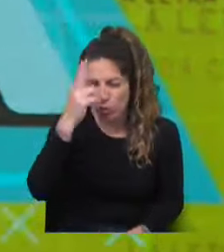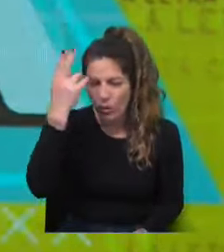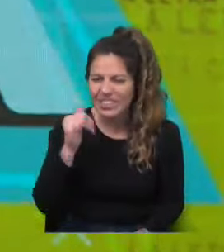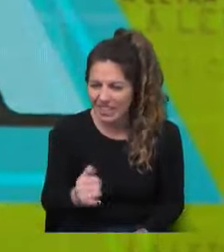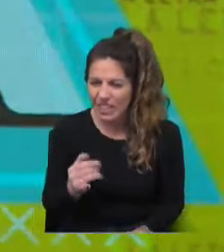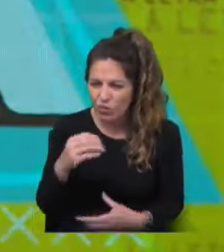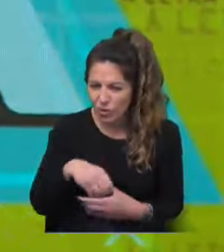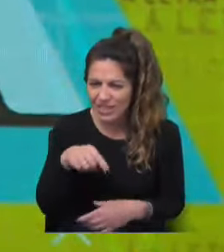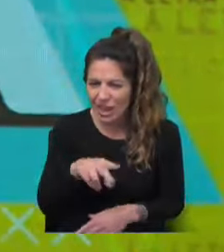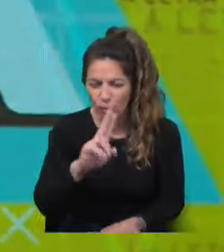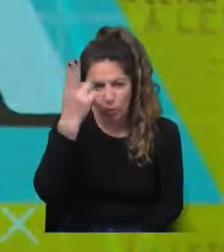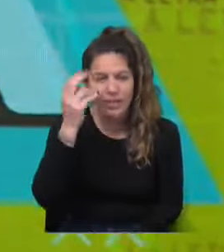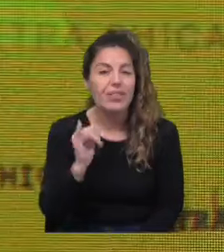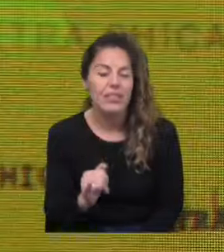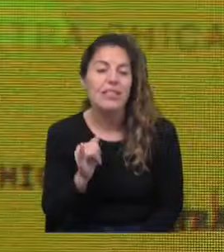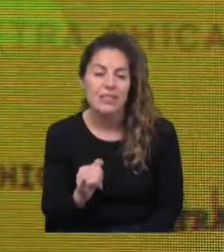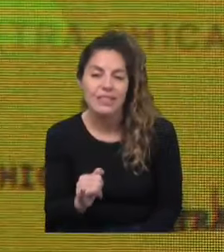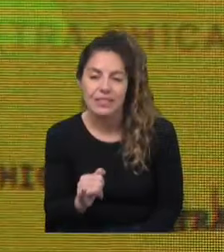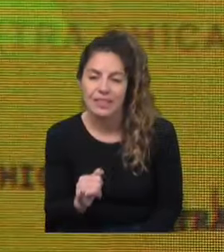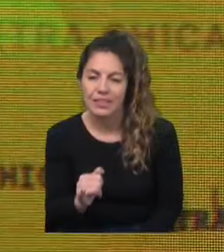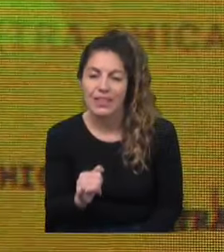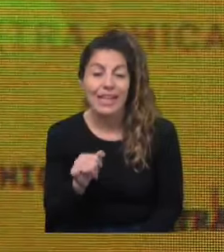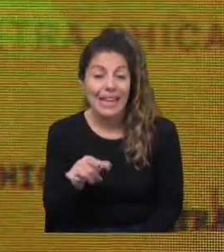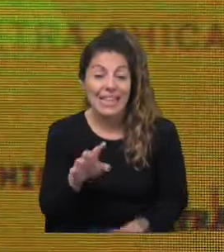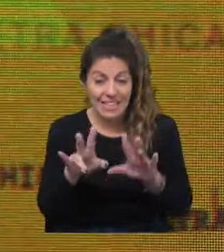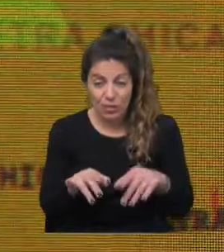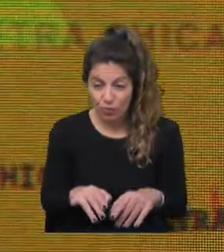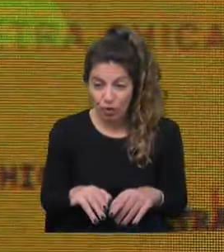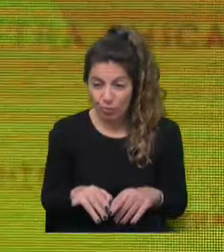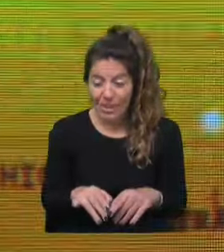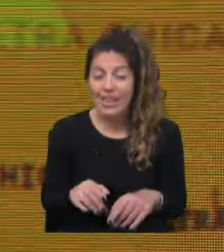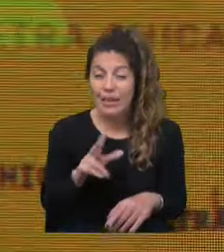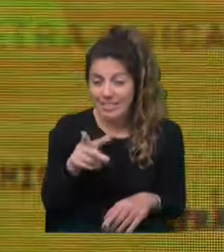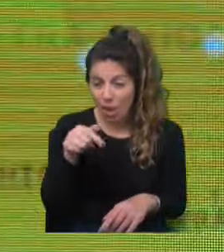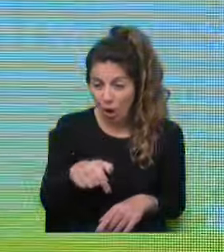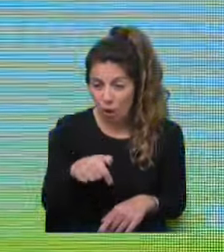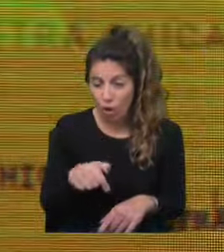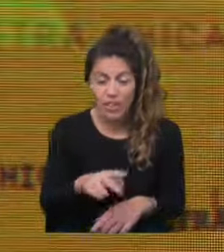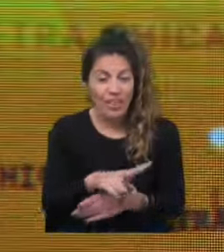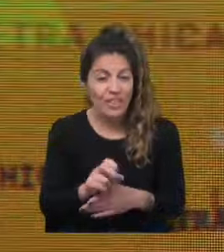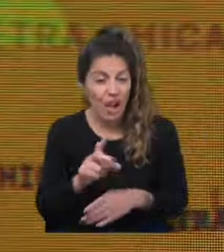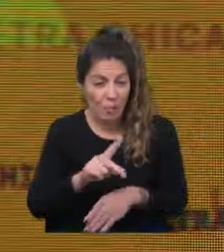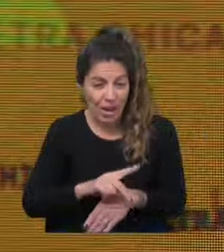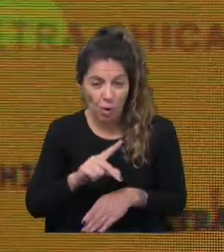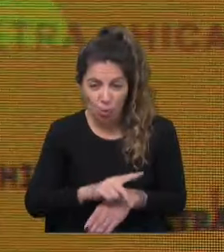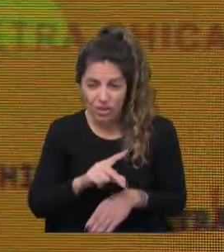tiene? Sí, yo creo que sí. De hecho, en ese informe que mencionaba hoy del fiscal paraguayo,